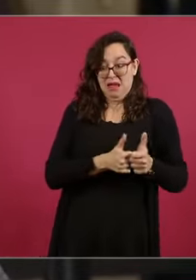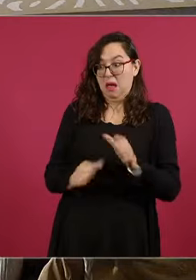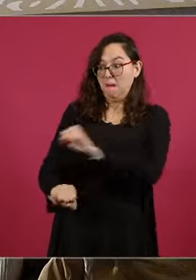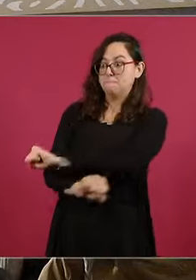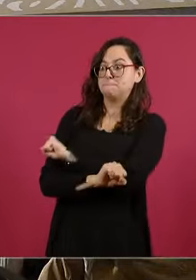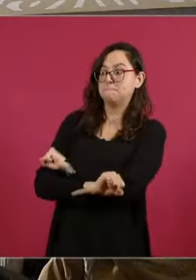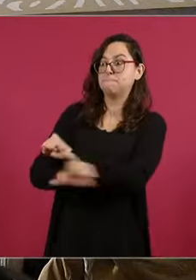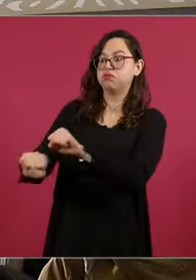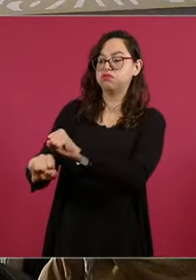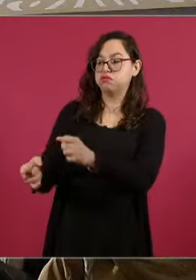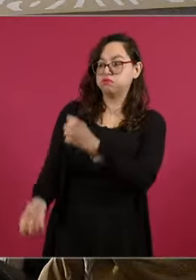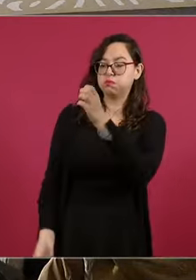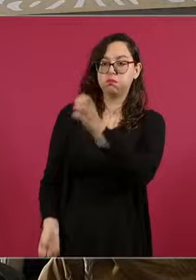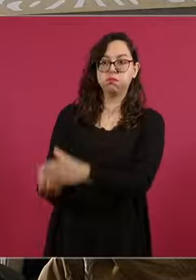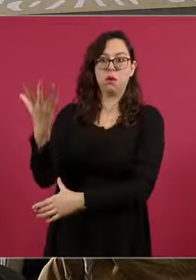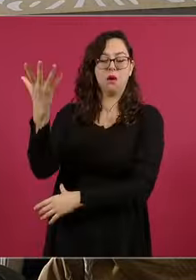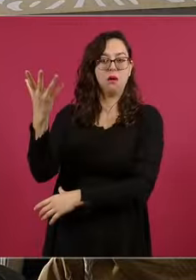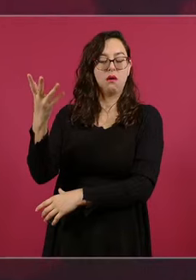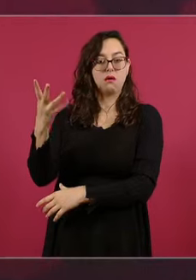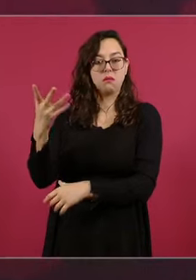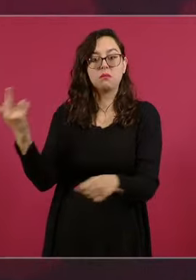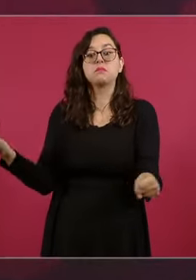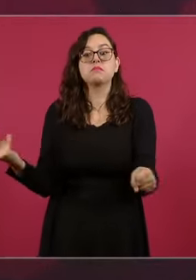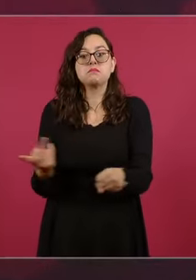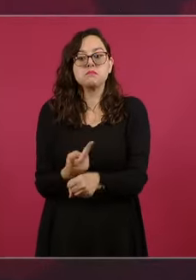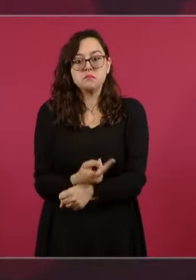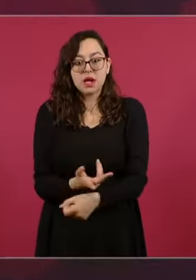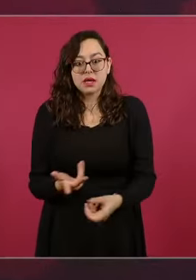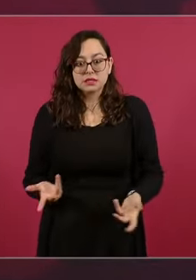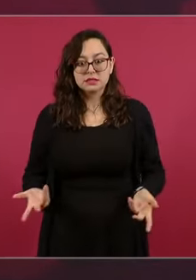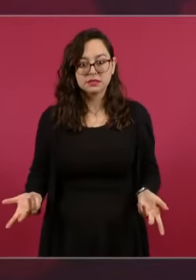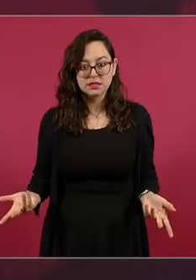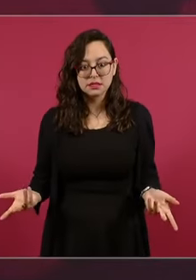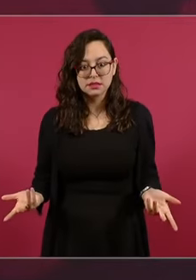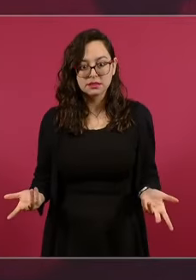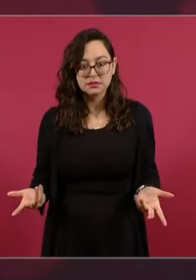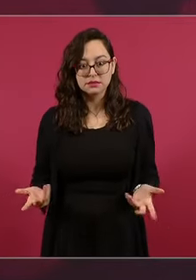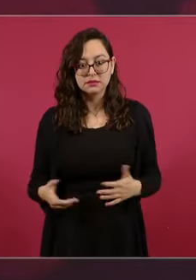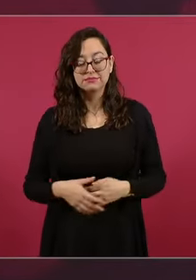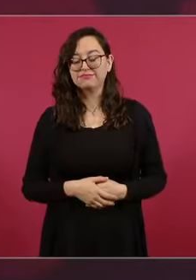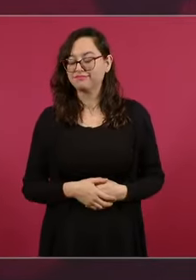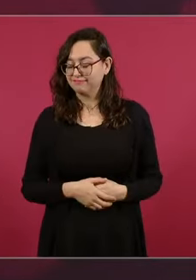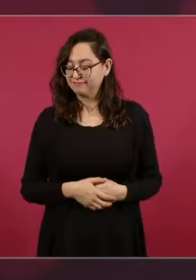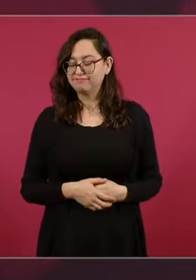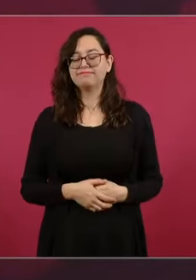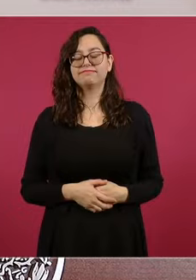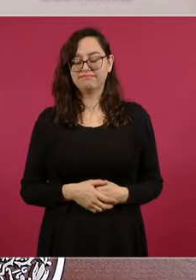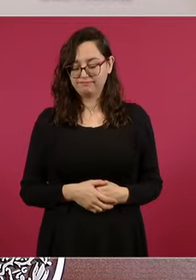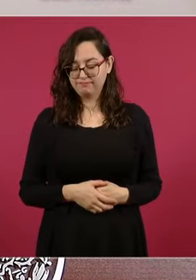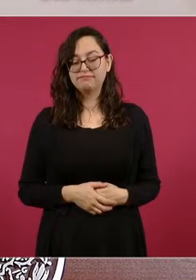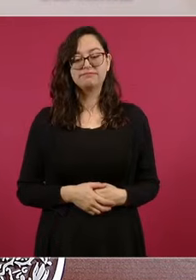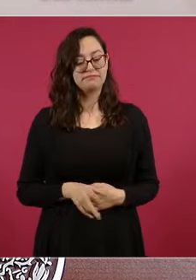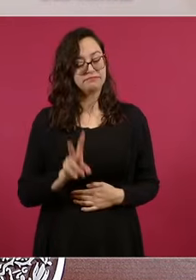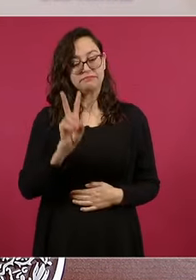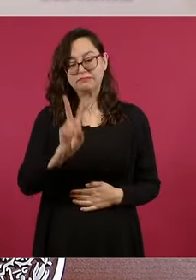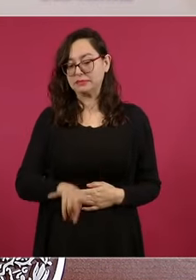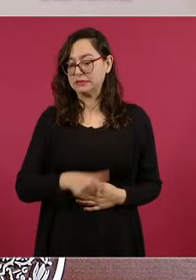presidente? Sí, tenemos la información. Lamentamos mucho este crimen.